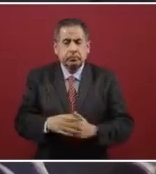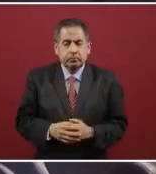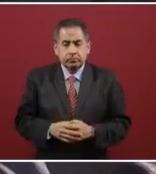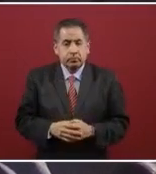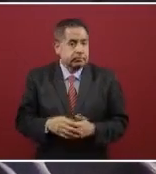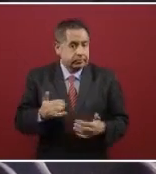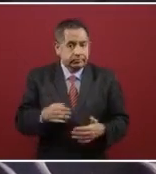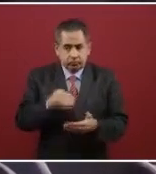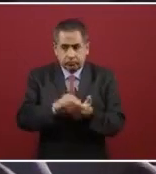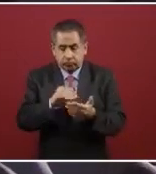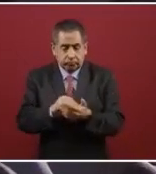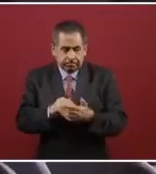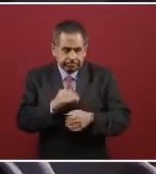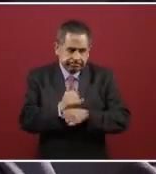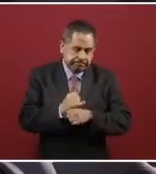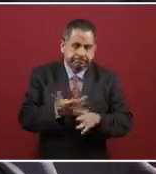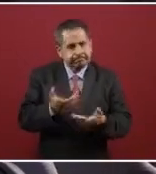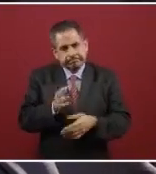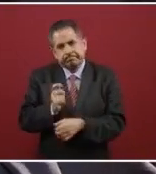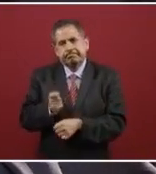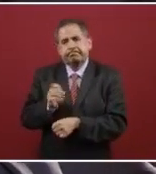y se está defendiendo